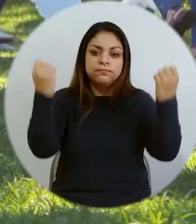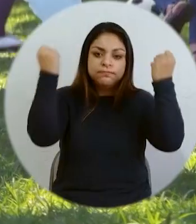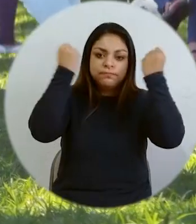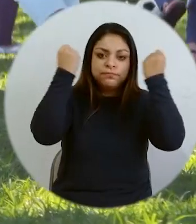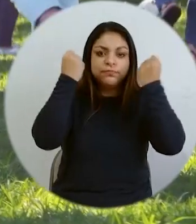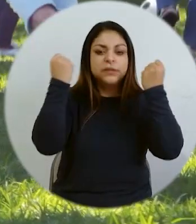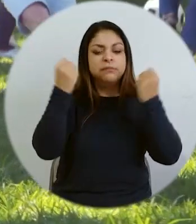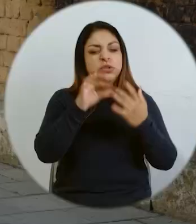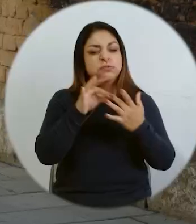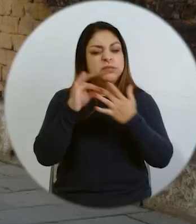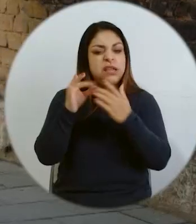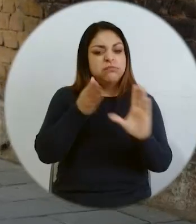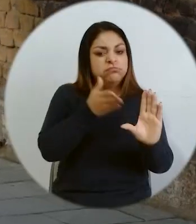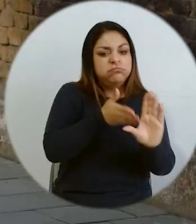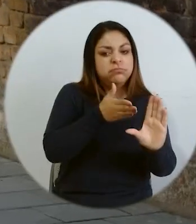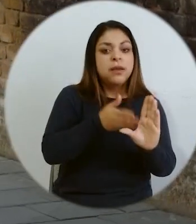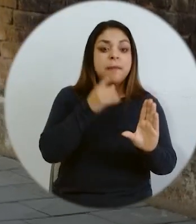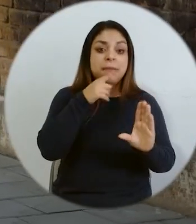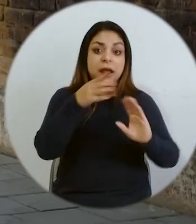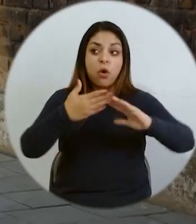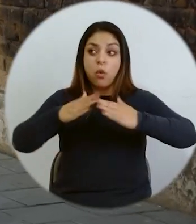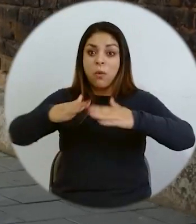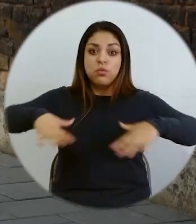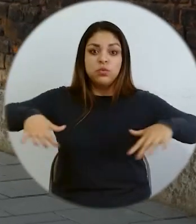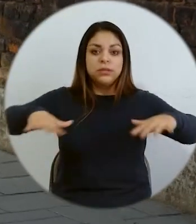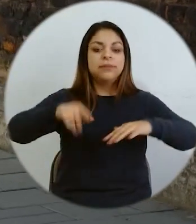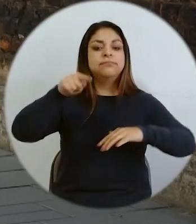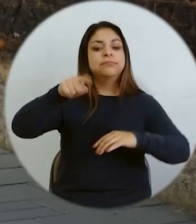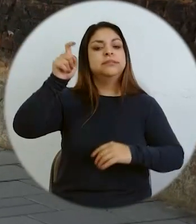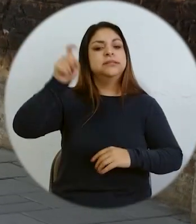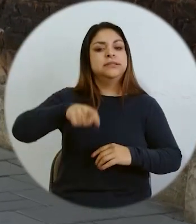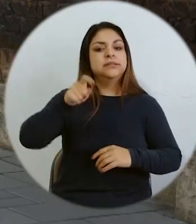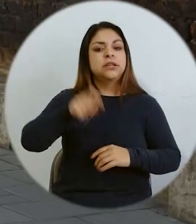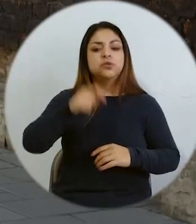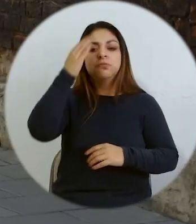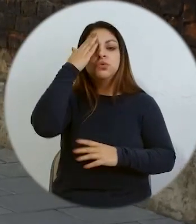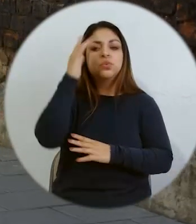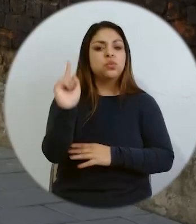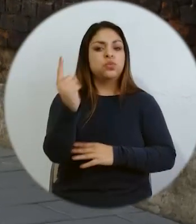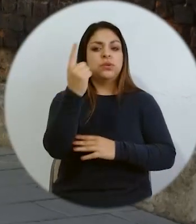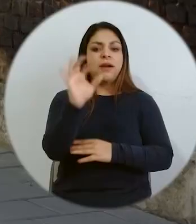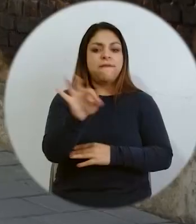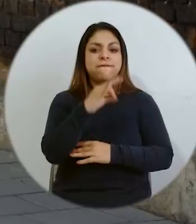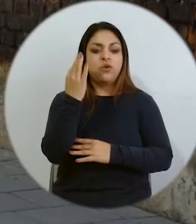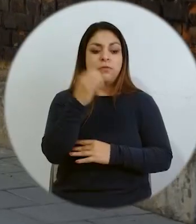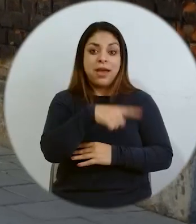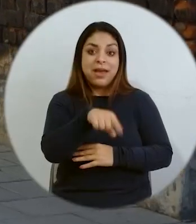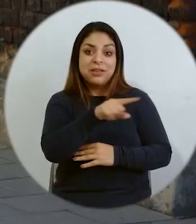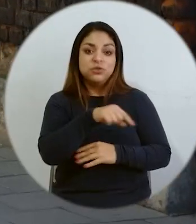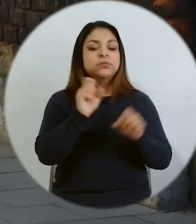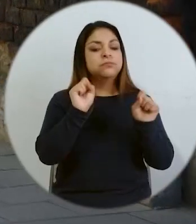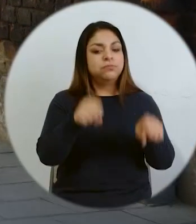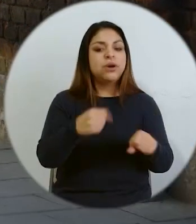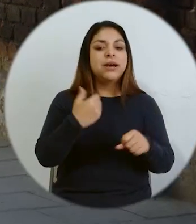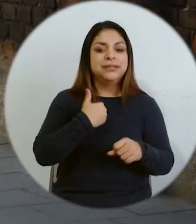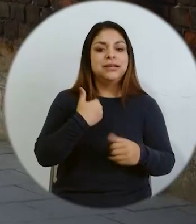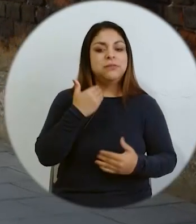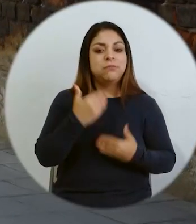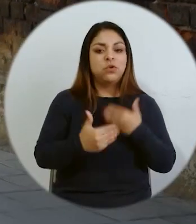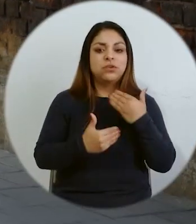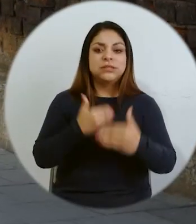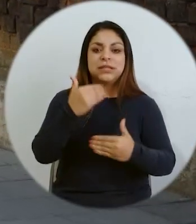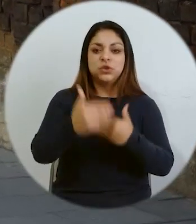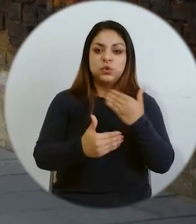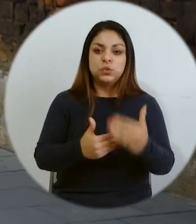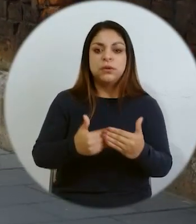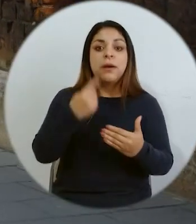necesarias porque es la única forma de que estas poblaciones puedan, digamos, tener un proceso para salir, digamos, de ese estrés crónico en el